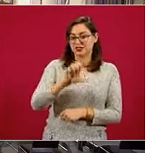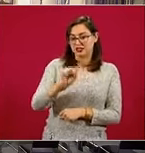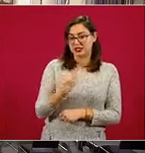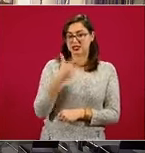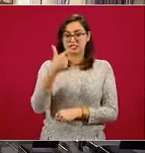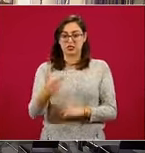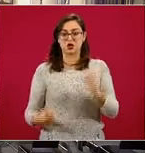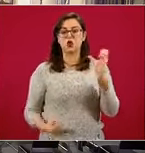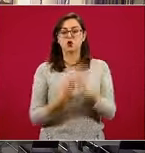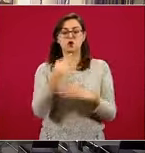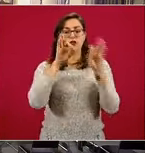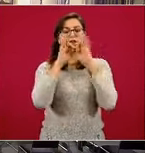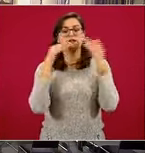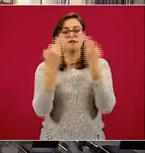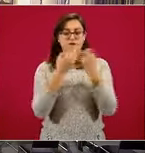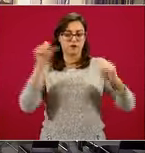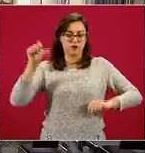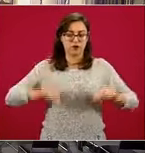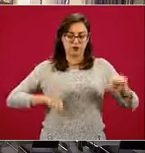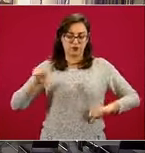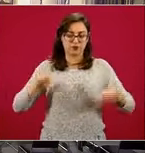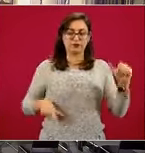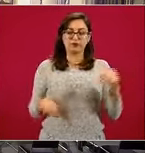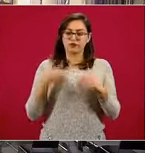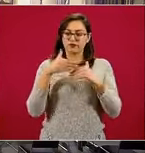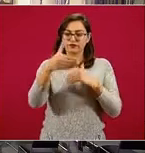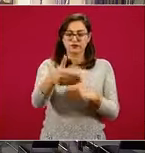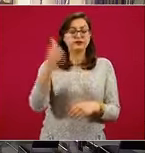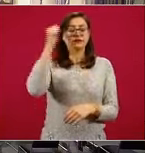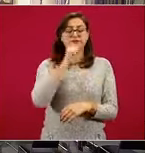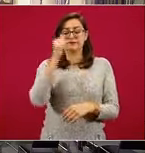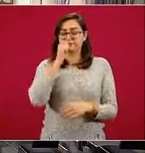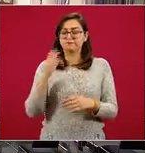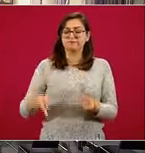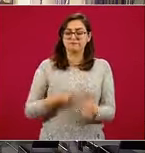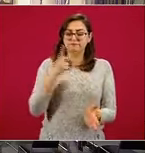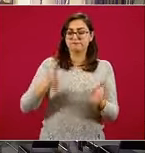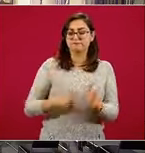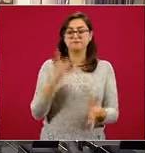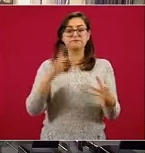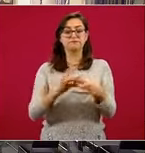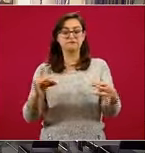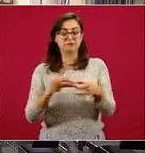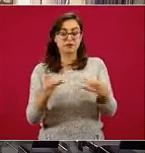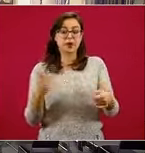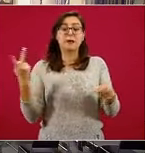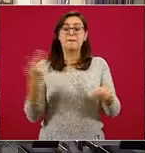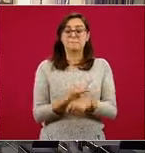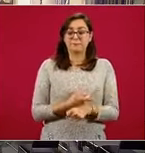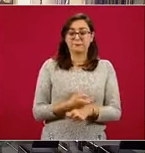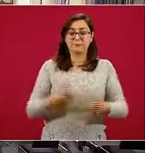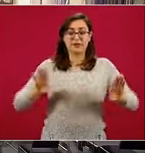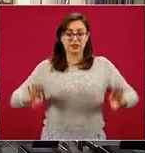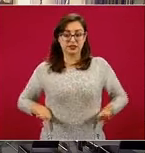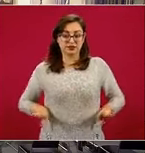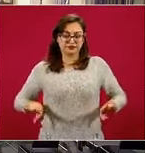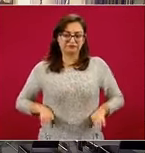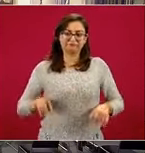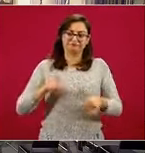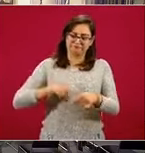nueva normalidad, que como siempre comentamos se caracteriza por las intervenciones del semáforo de